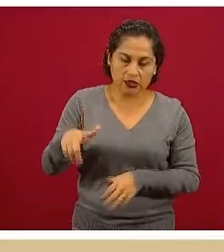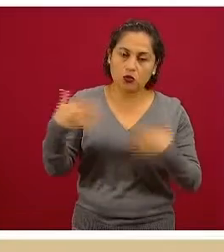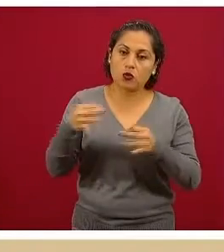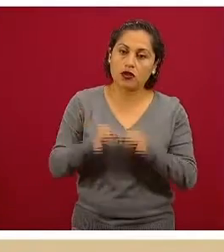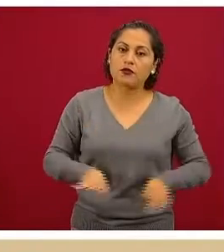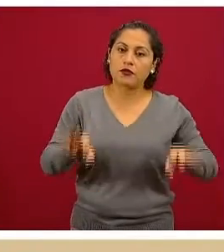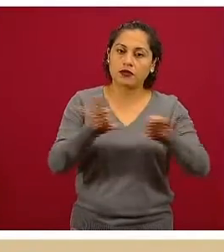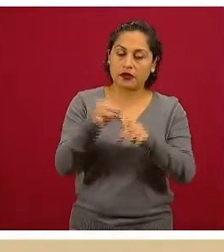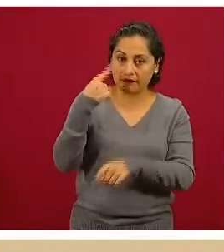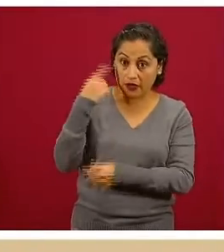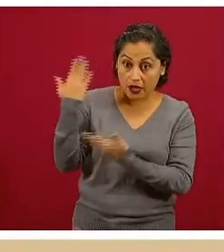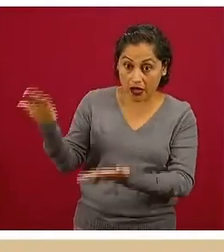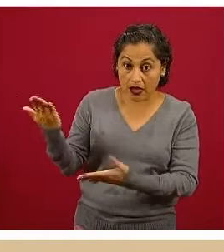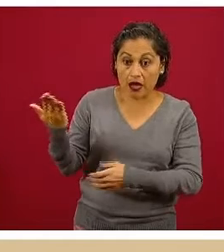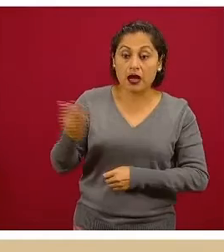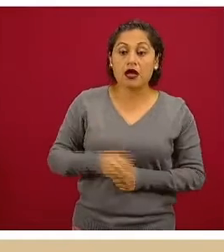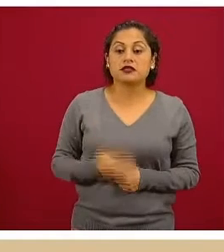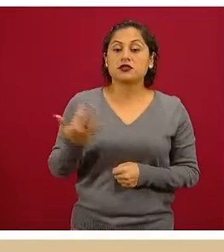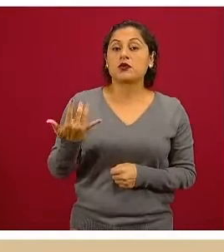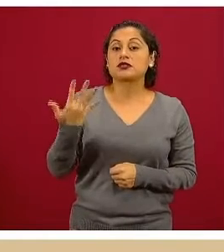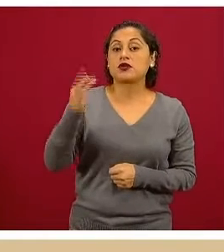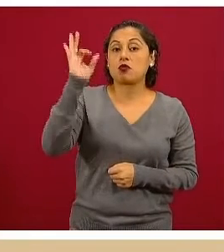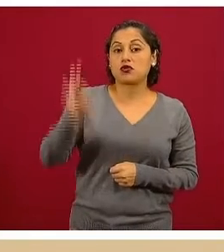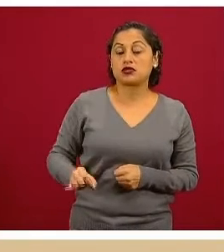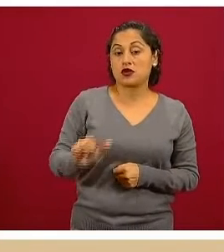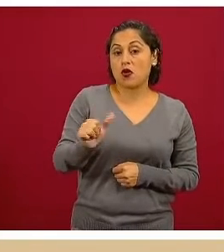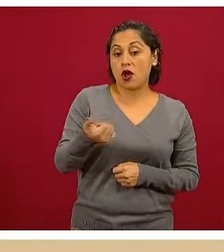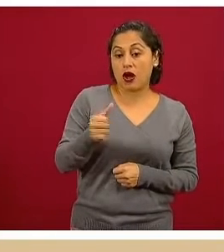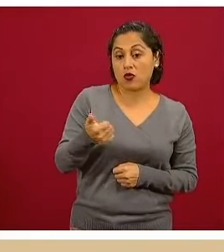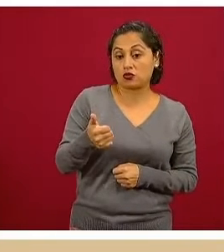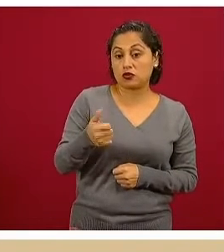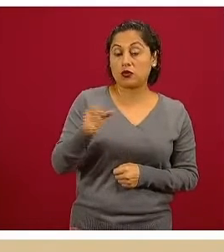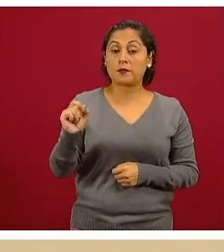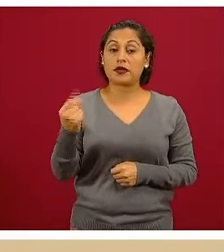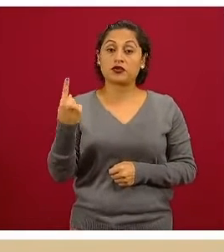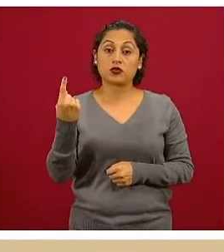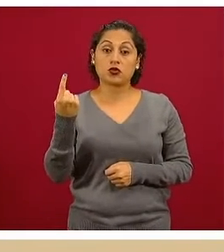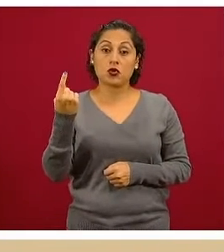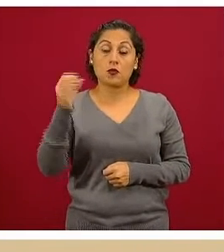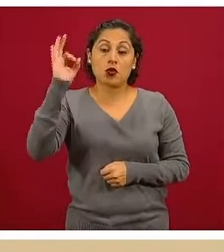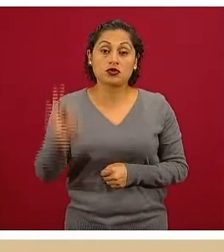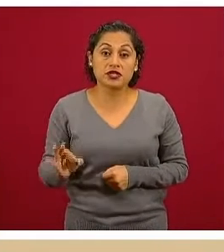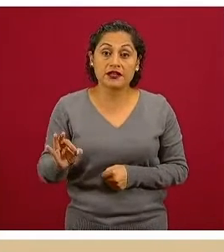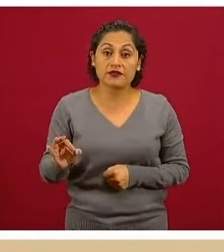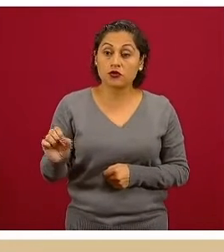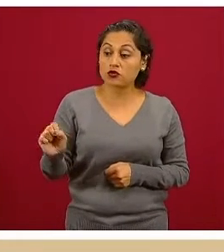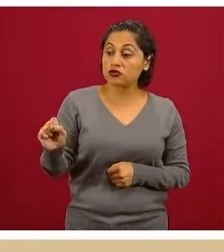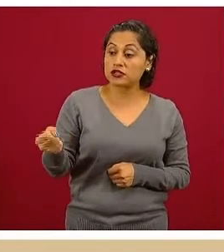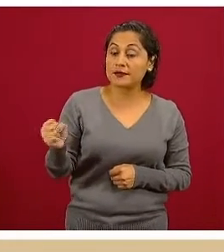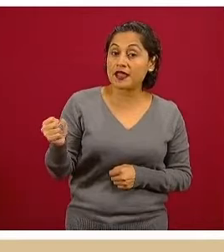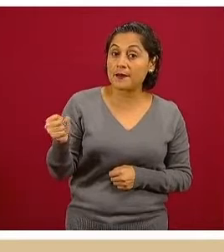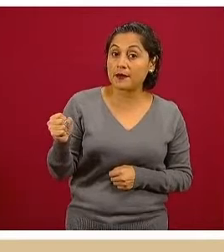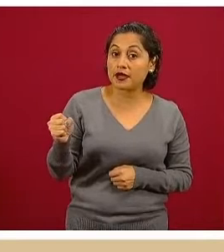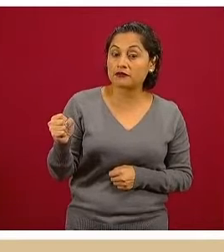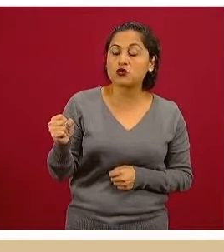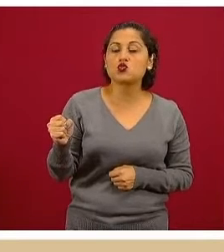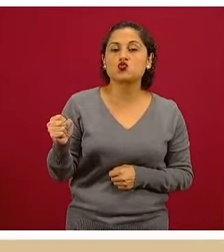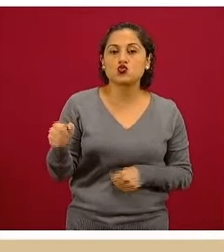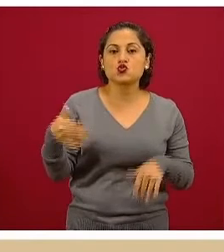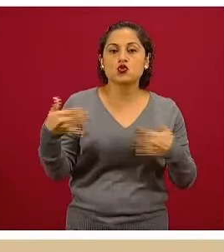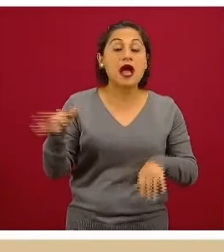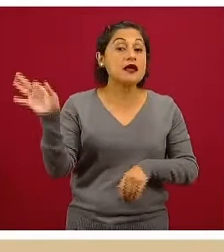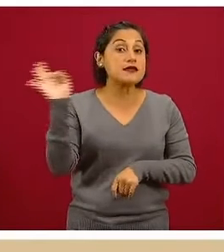noticias falsas. Y creo que es muy importante, por eso también en este momento es muy importante que la presencia de la